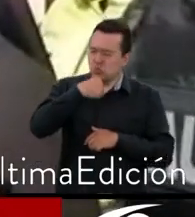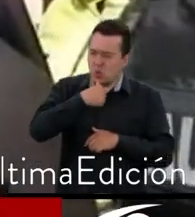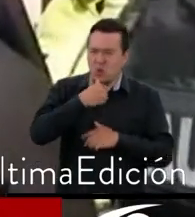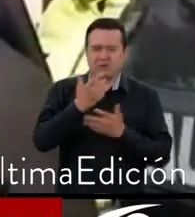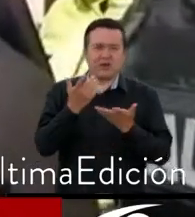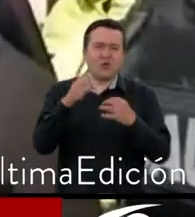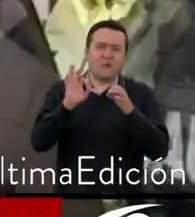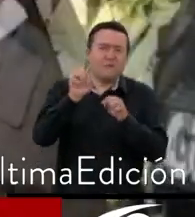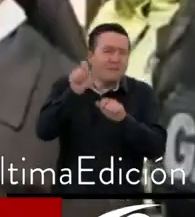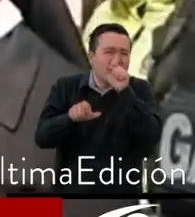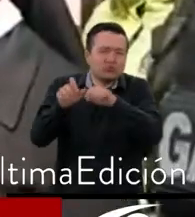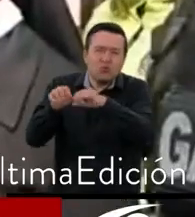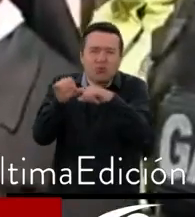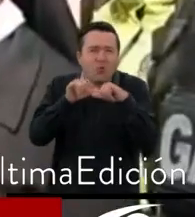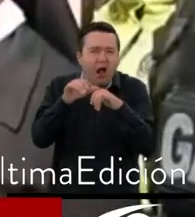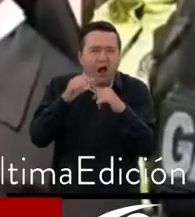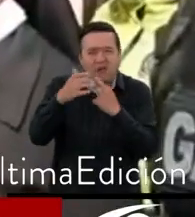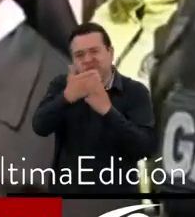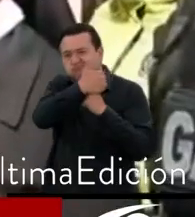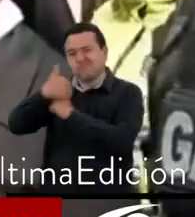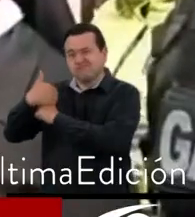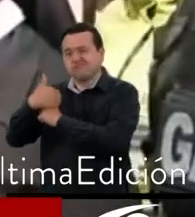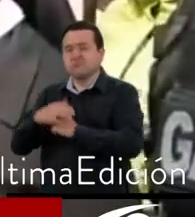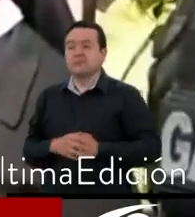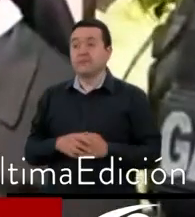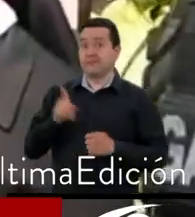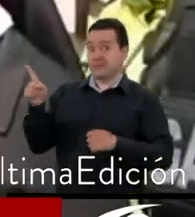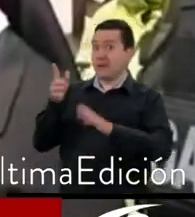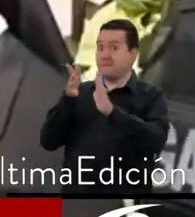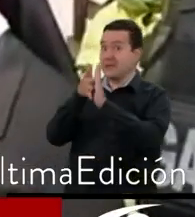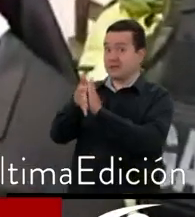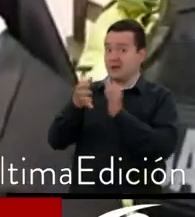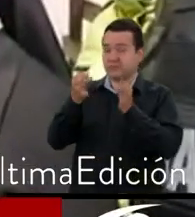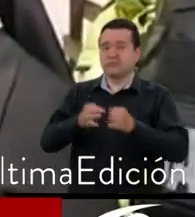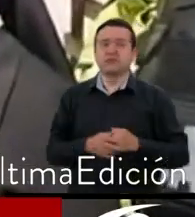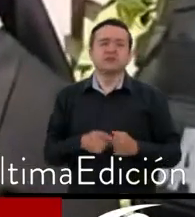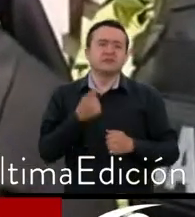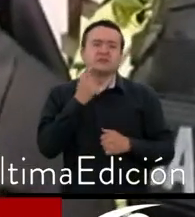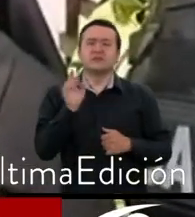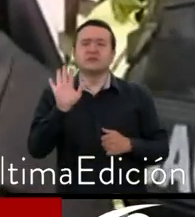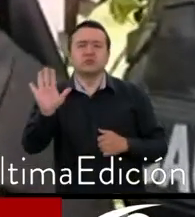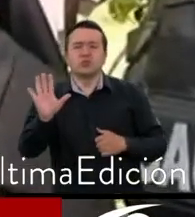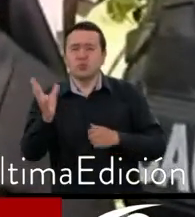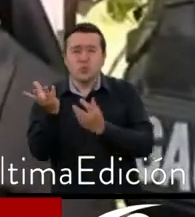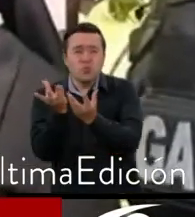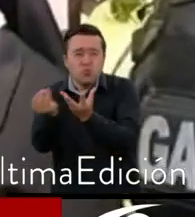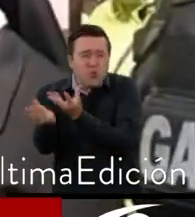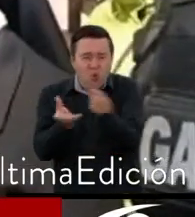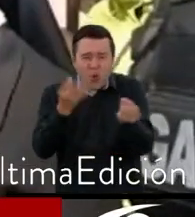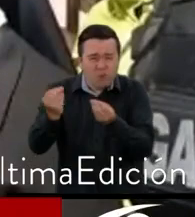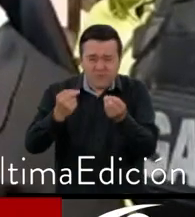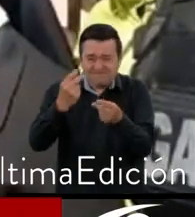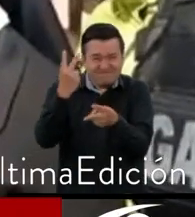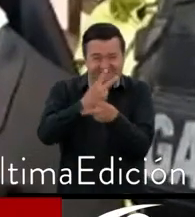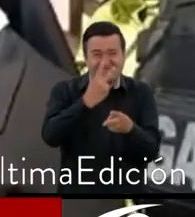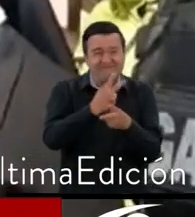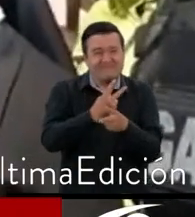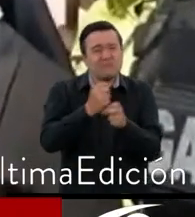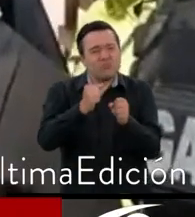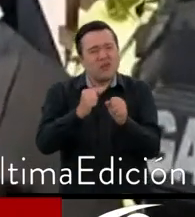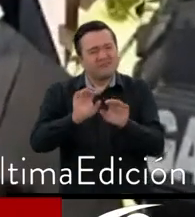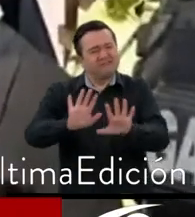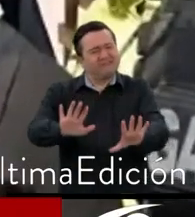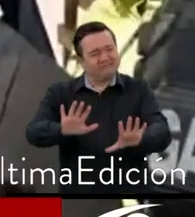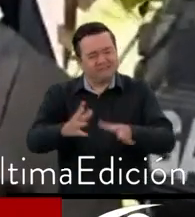está secuestrada. Envió un contundente mensaje. Estos grupos que se llenen de paz, ¿no?, y puedan liberar a